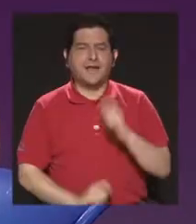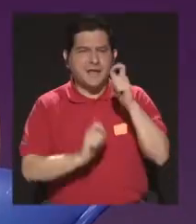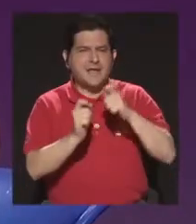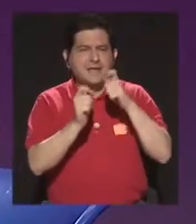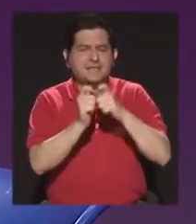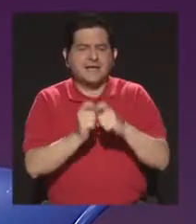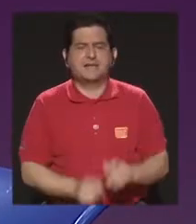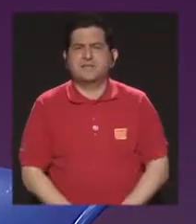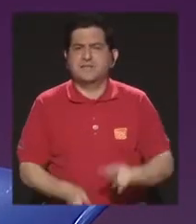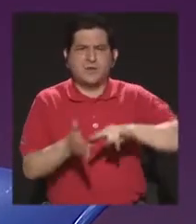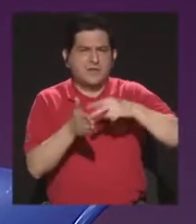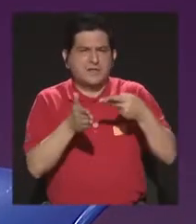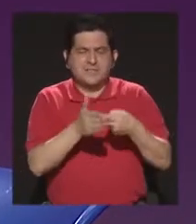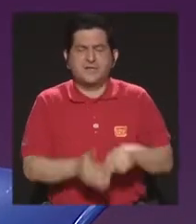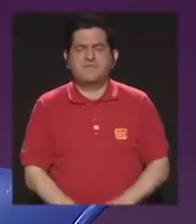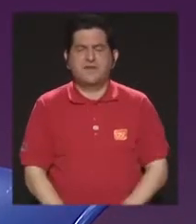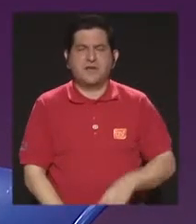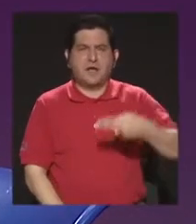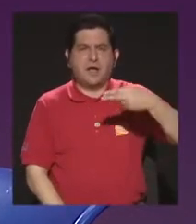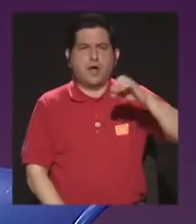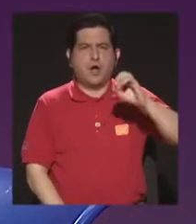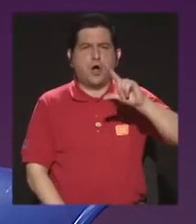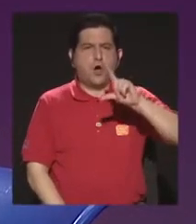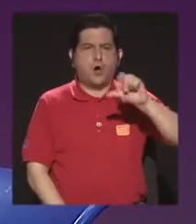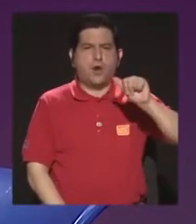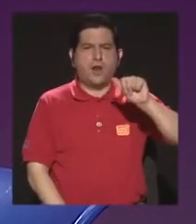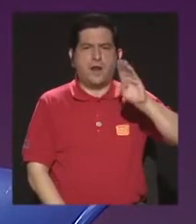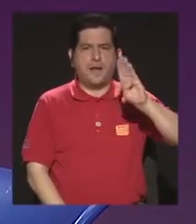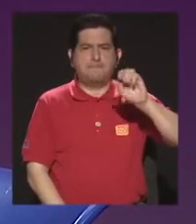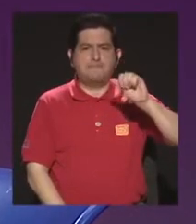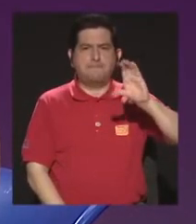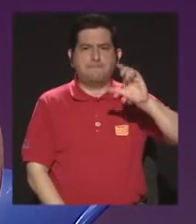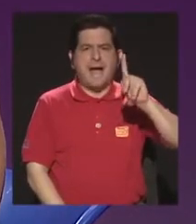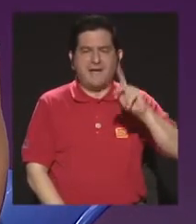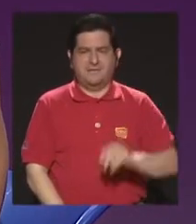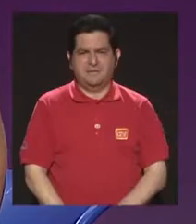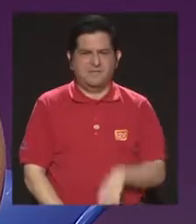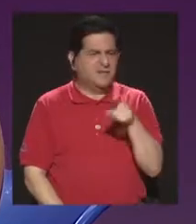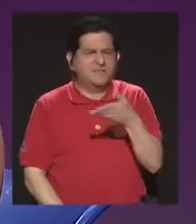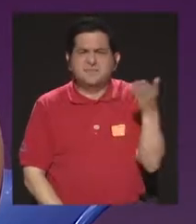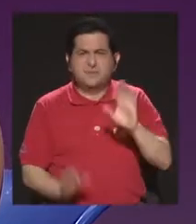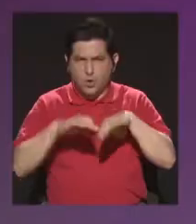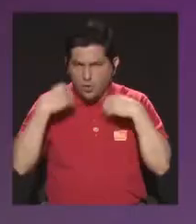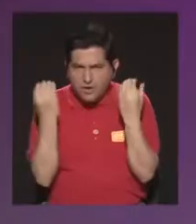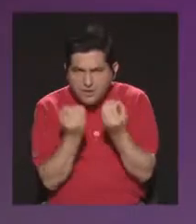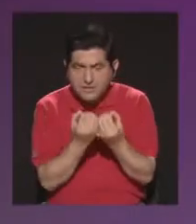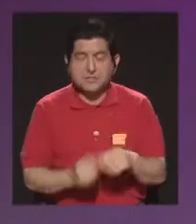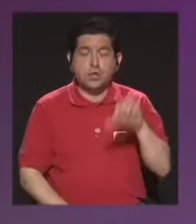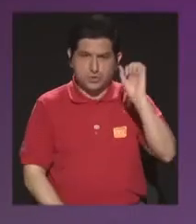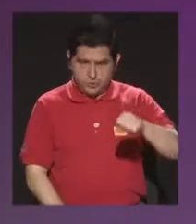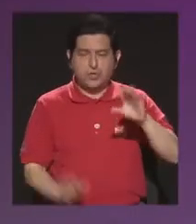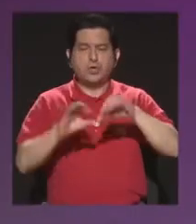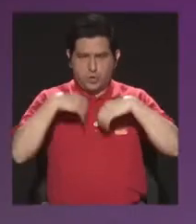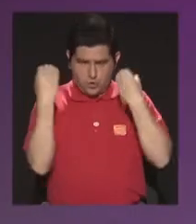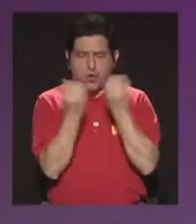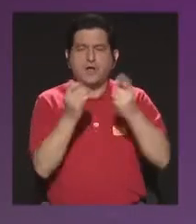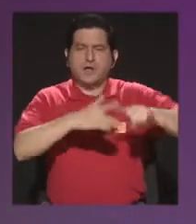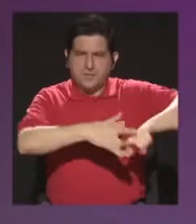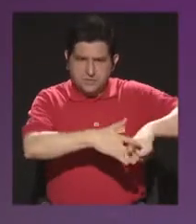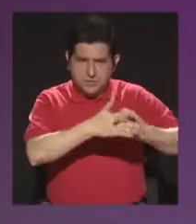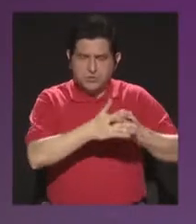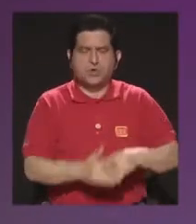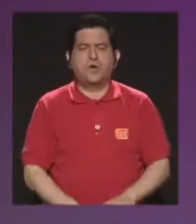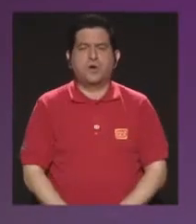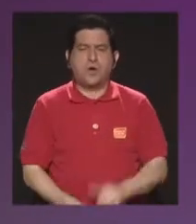concretamente, ¿qué es Hollaback? ¿Es una organización o qué es eso? Sí, Hollaback es una organización que nace en